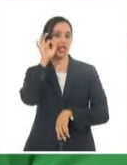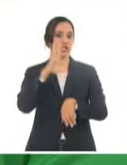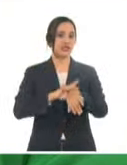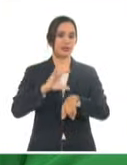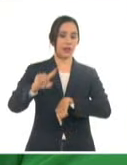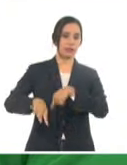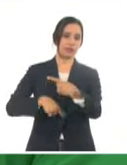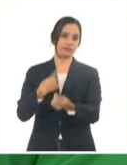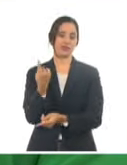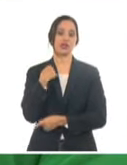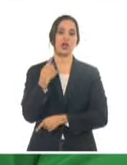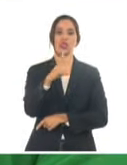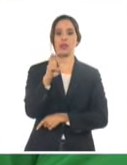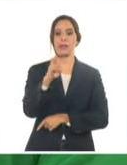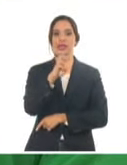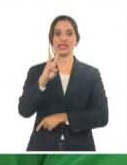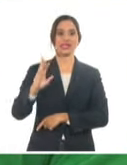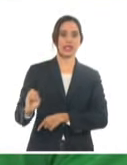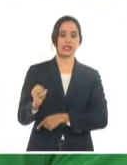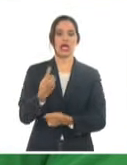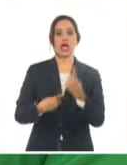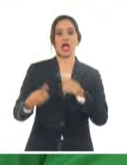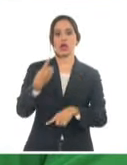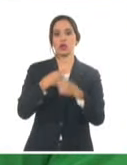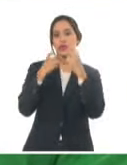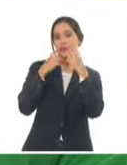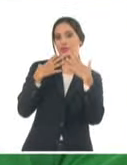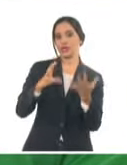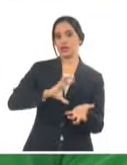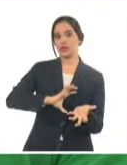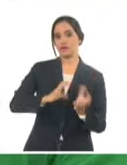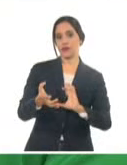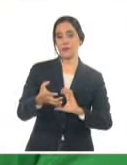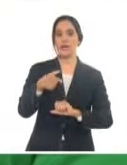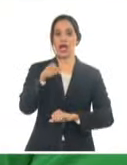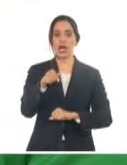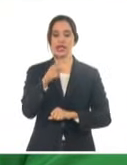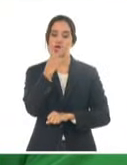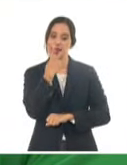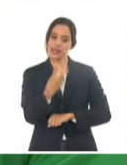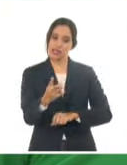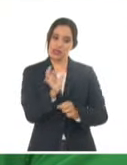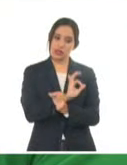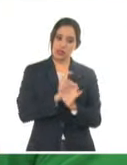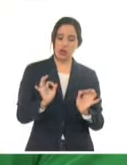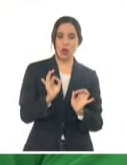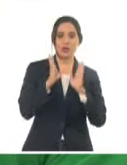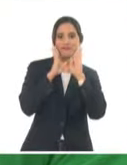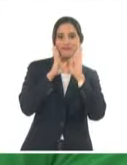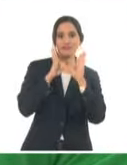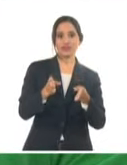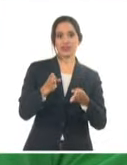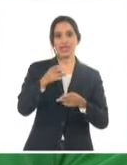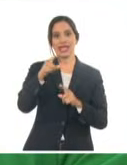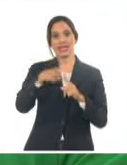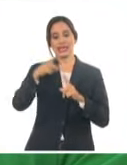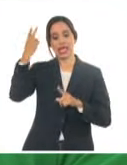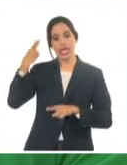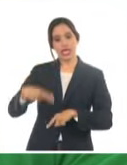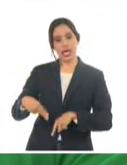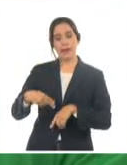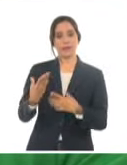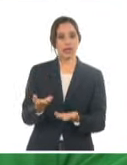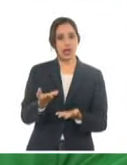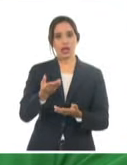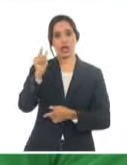van desde la terapia PrEP y PEP, que son la terapia que toman las personas preexposición al VIH,